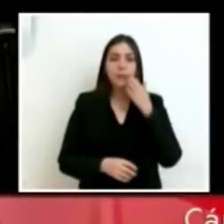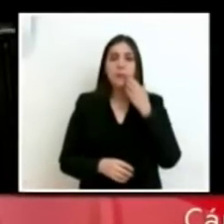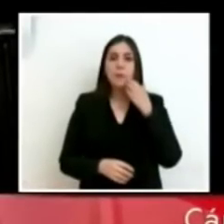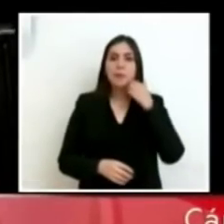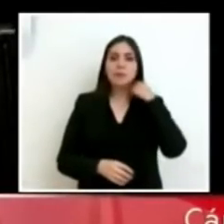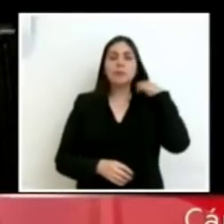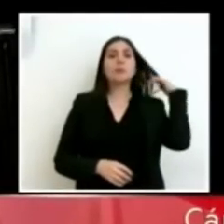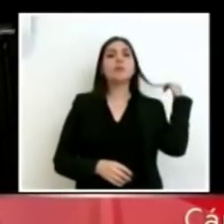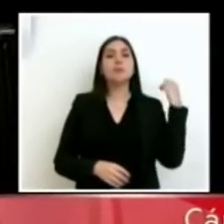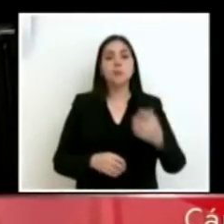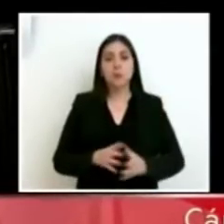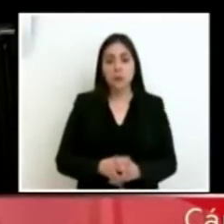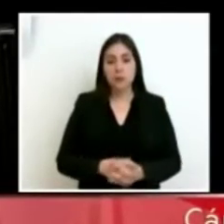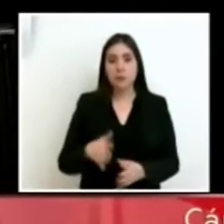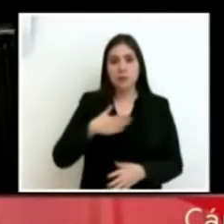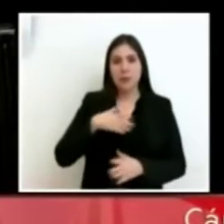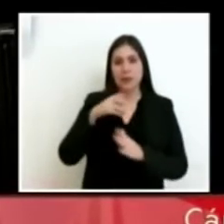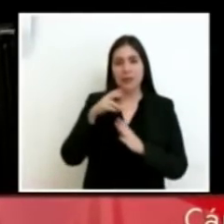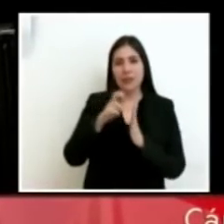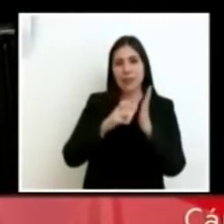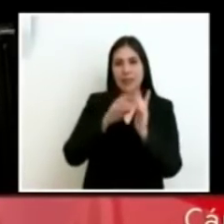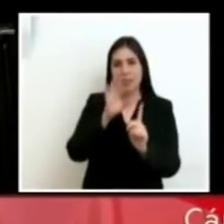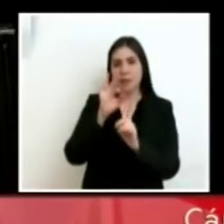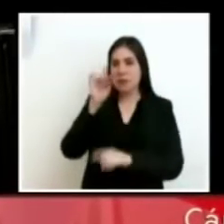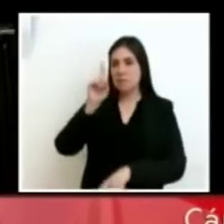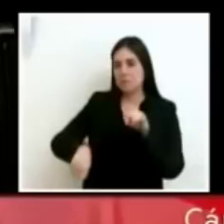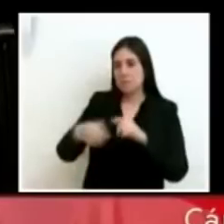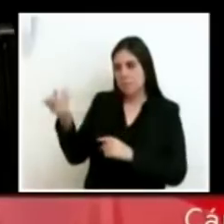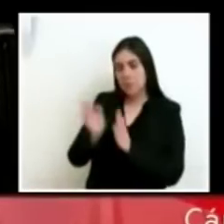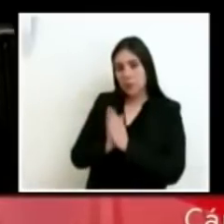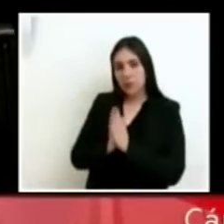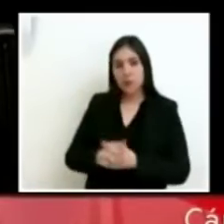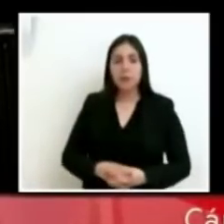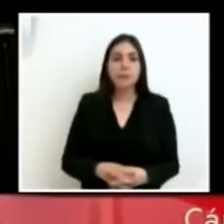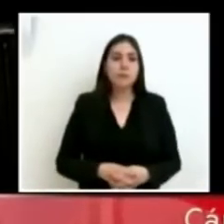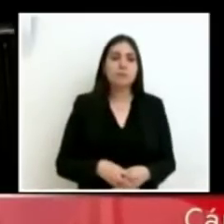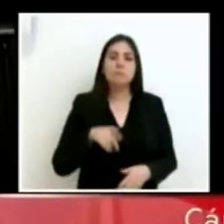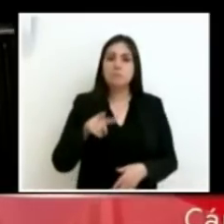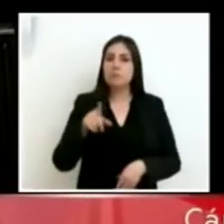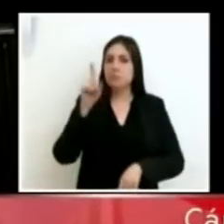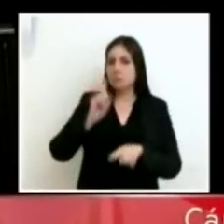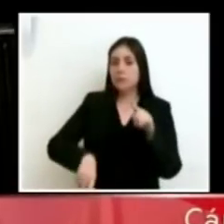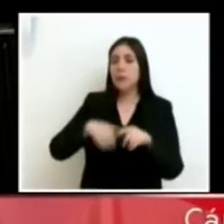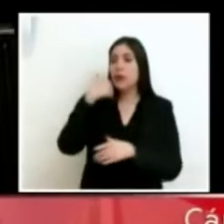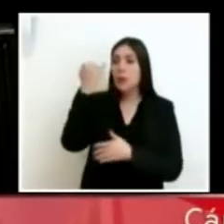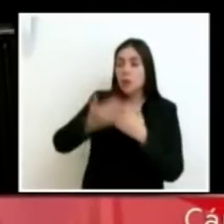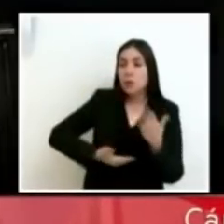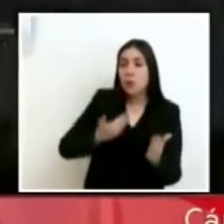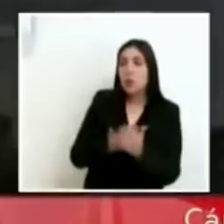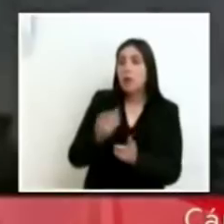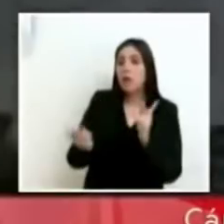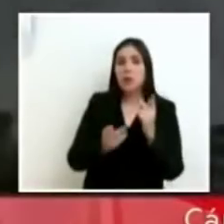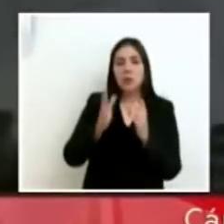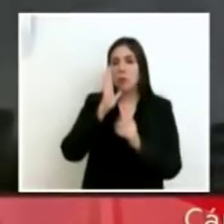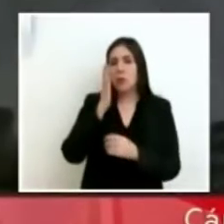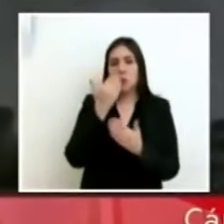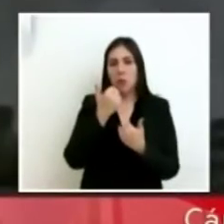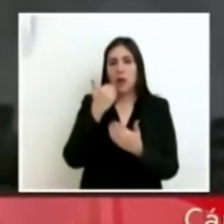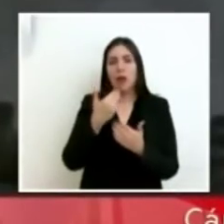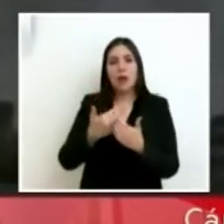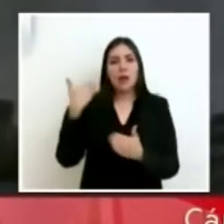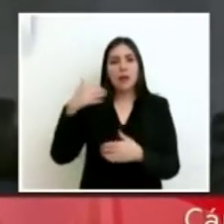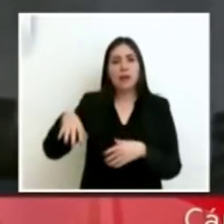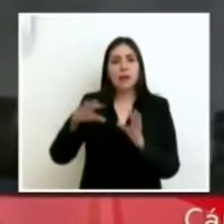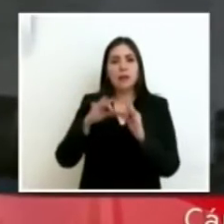Muy bien. Senador presidente. Frente al retiro de sus reservas, no se tiene propuesta de modificación que pueda consultarse a la Asamblea. En consecuencia, lo